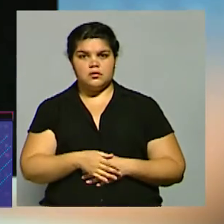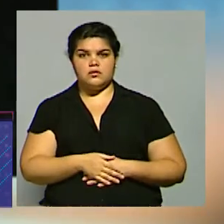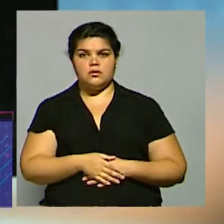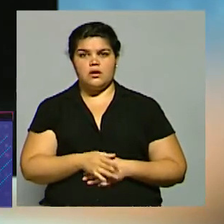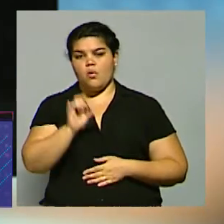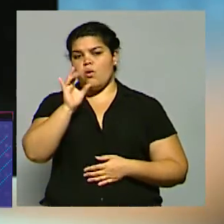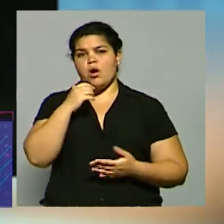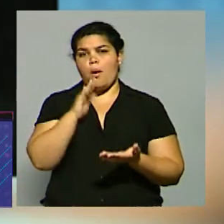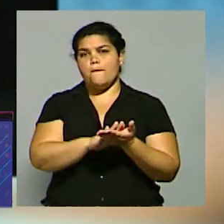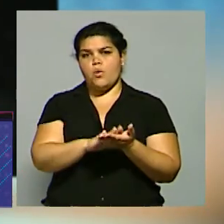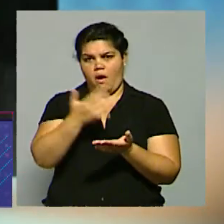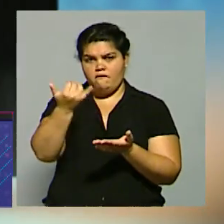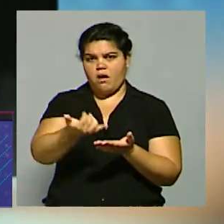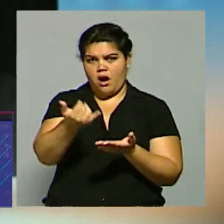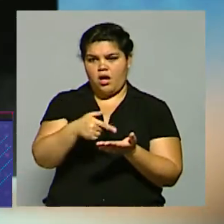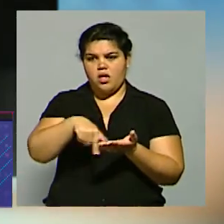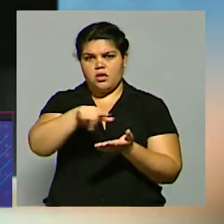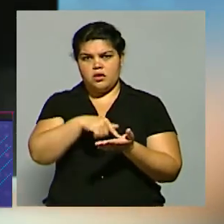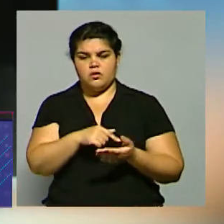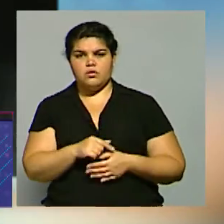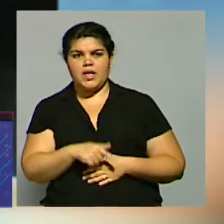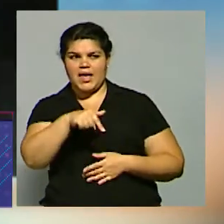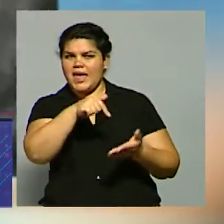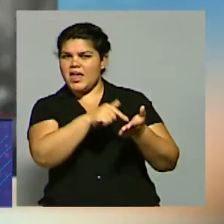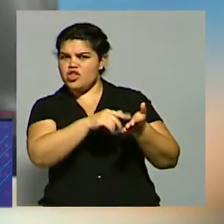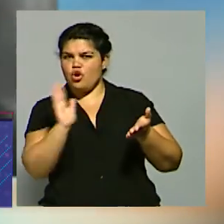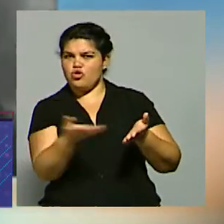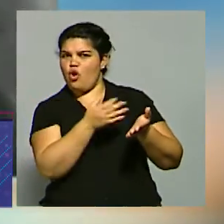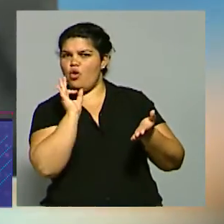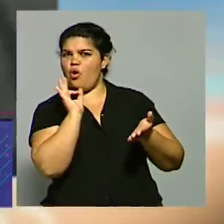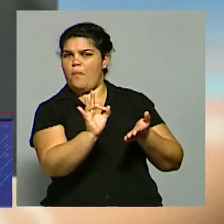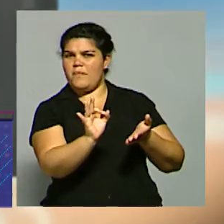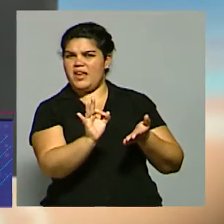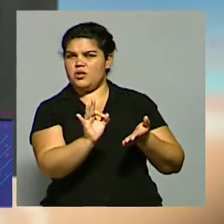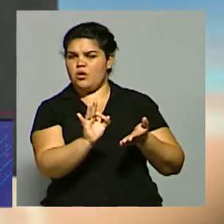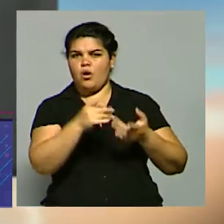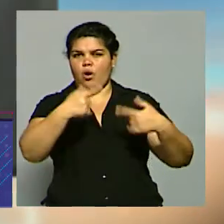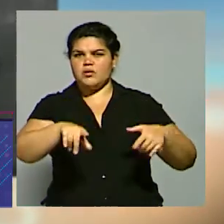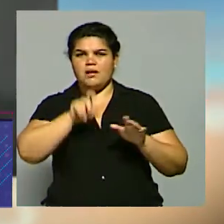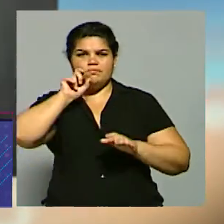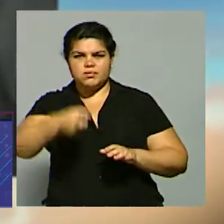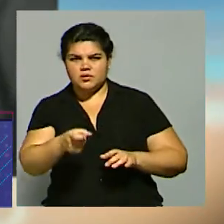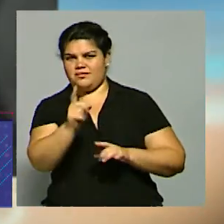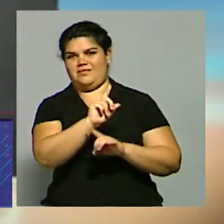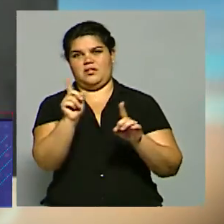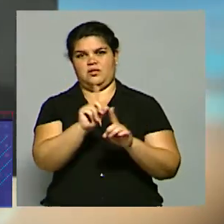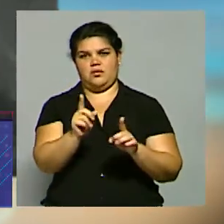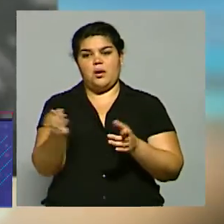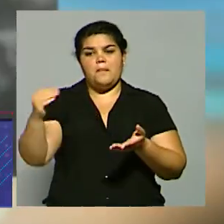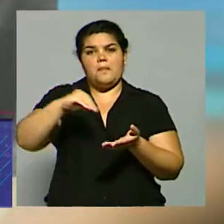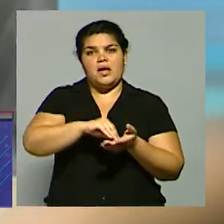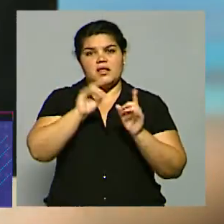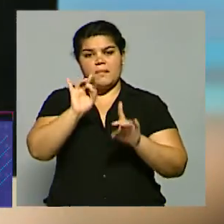probar. Y esto no quiere decir que eso haya sido todo, que eso hayan sido todos los crímenes, ¿no? Claro. Es solo la proporción que